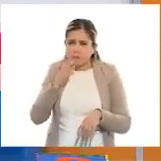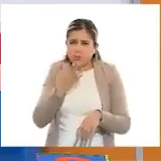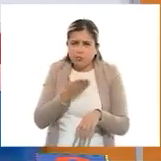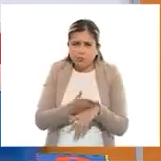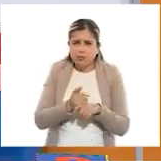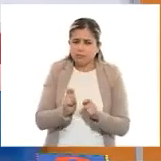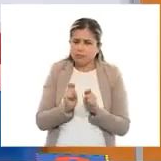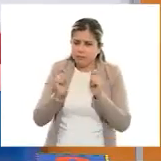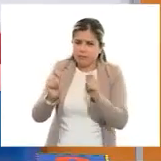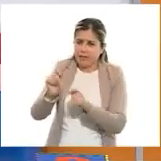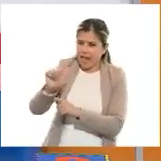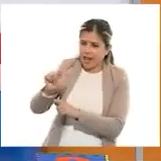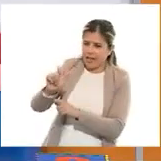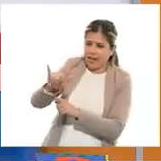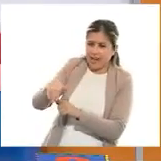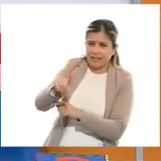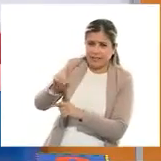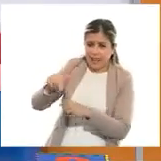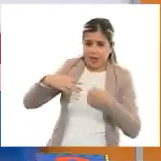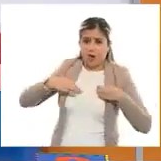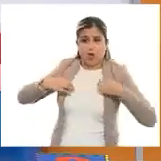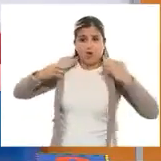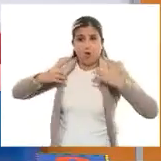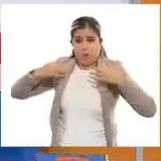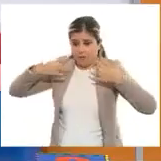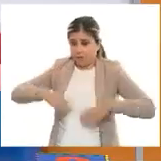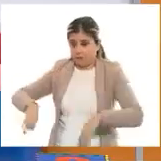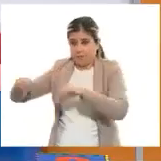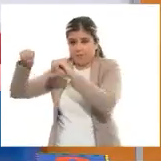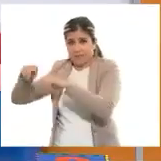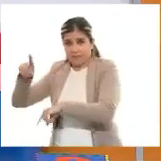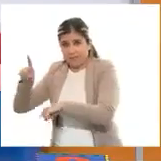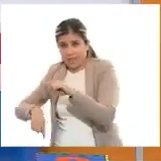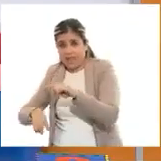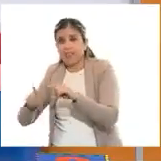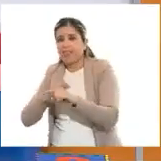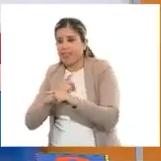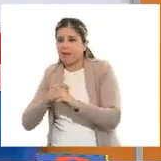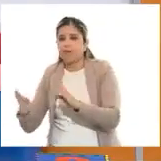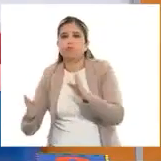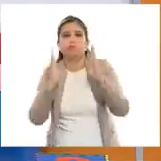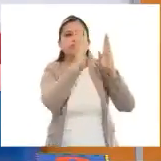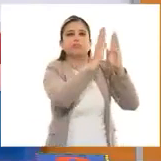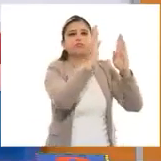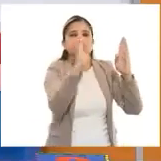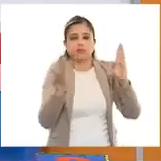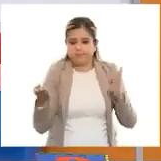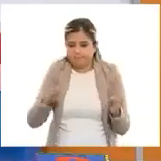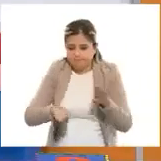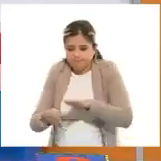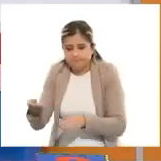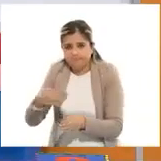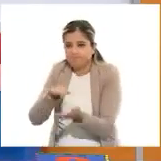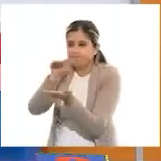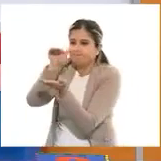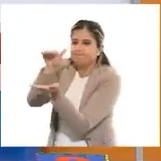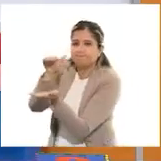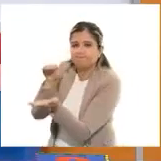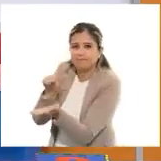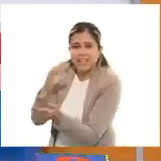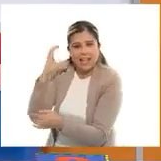vez que Alejandra se quite la ropa, debe acomodarla en su closet o doblarla sobre su